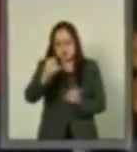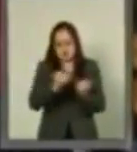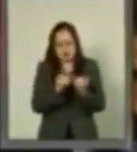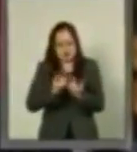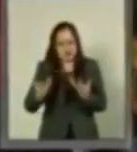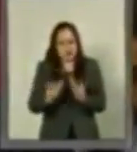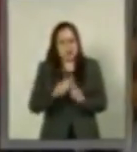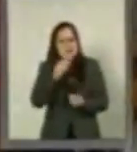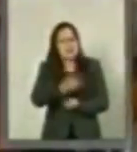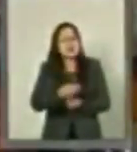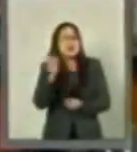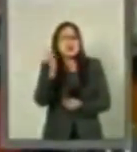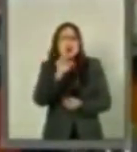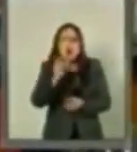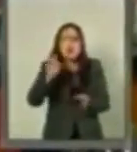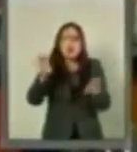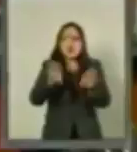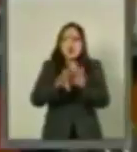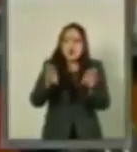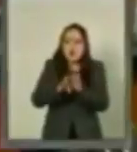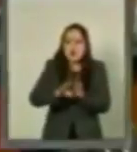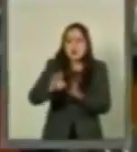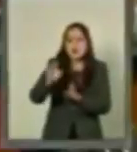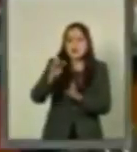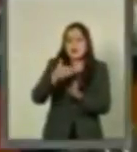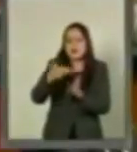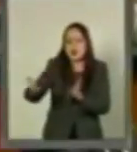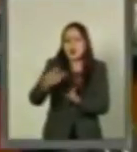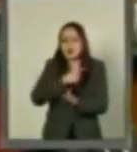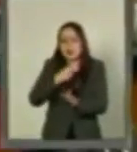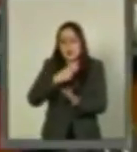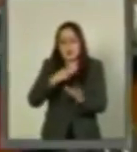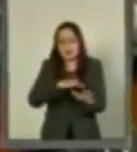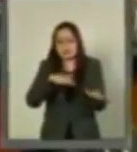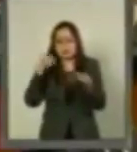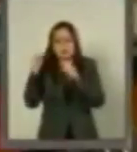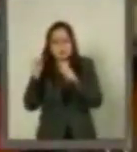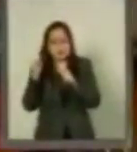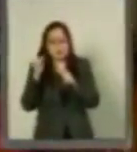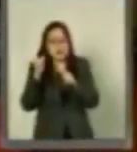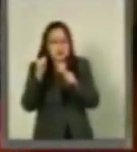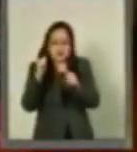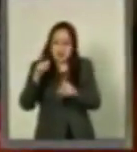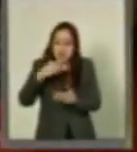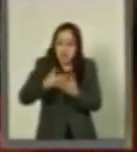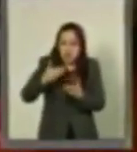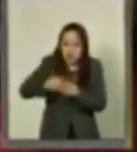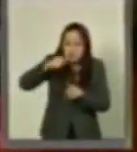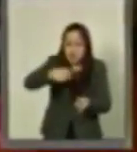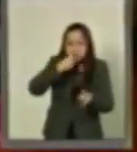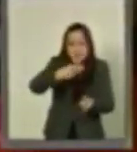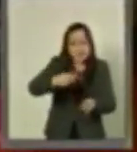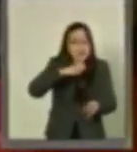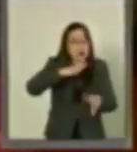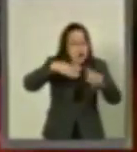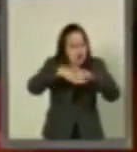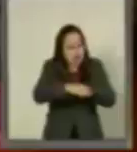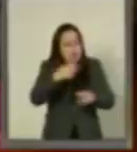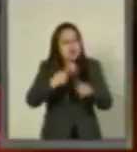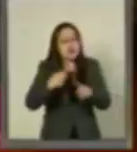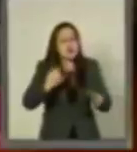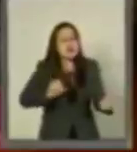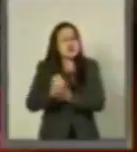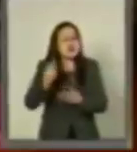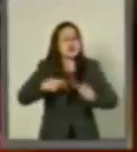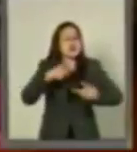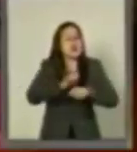dice cuándo y en qué condiciones, pero sobre todo cuándo debe de salir el ejército, y no como ahora, que está en la decisión